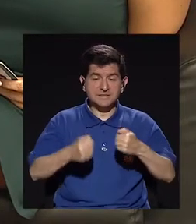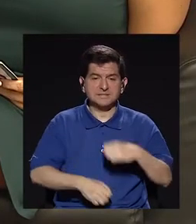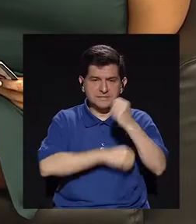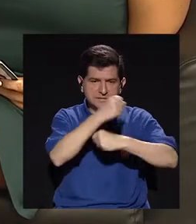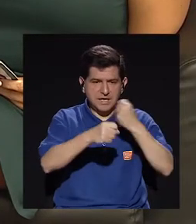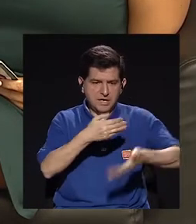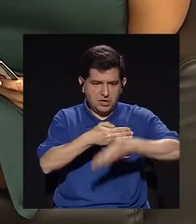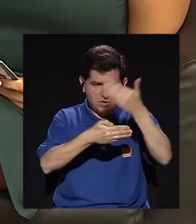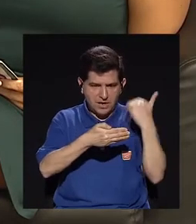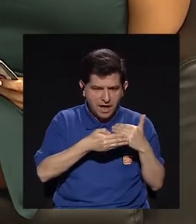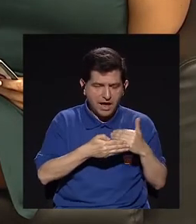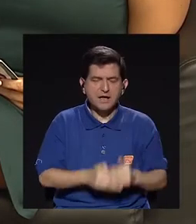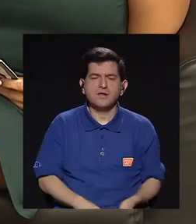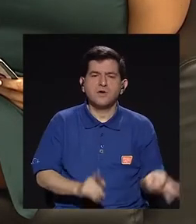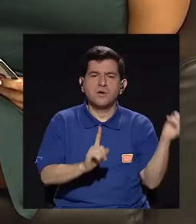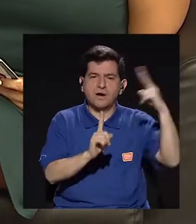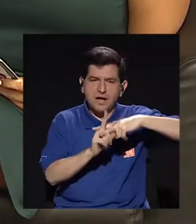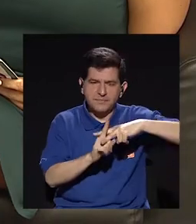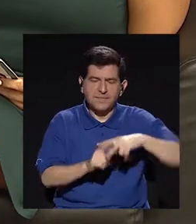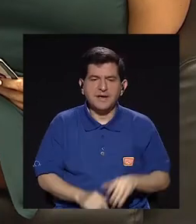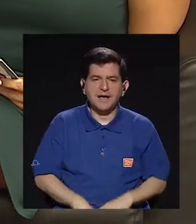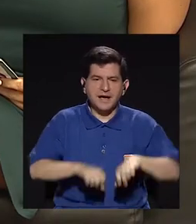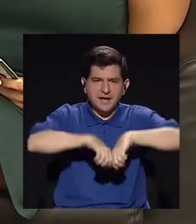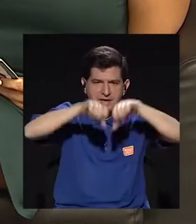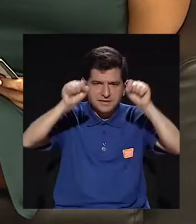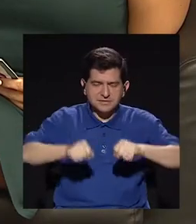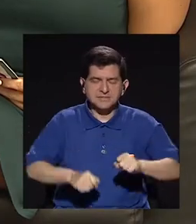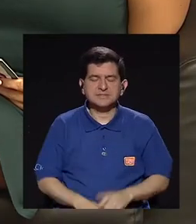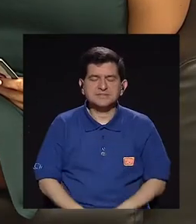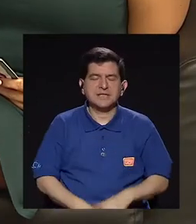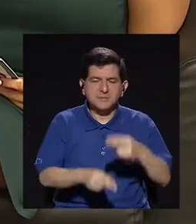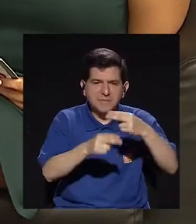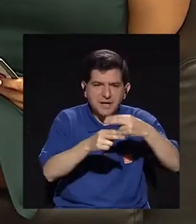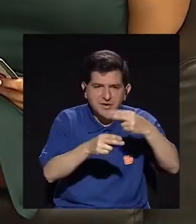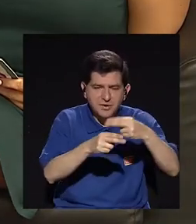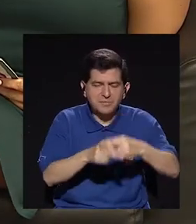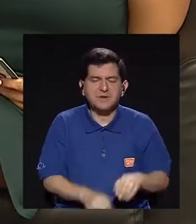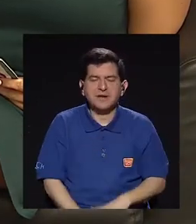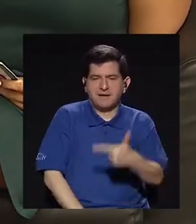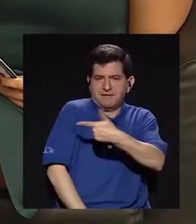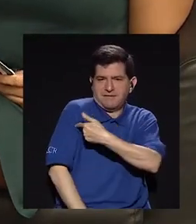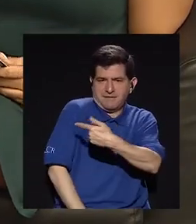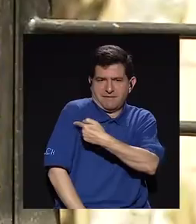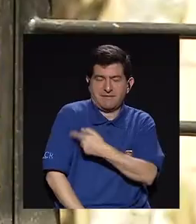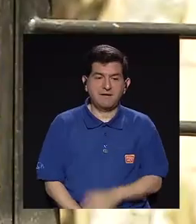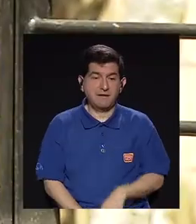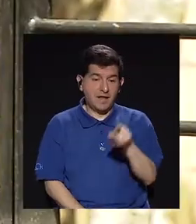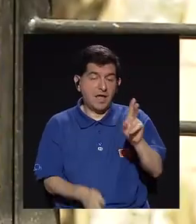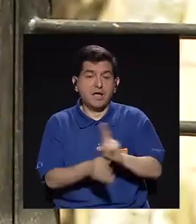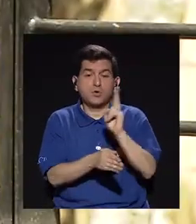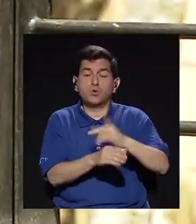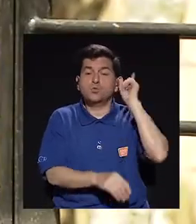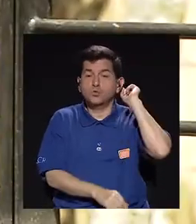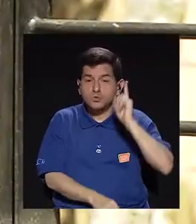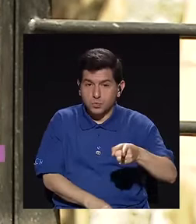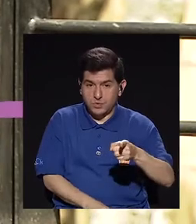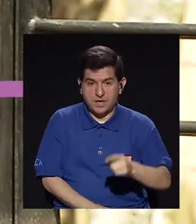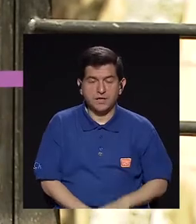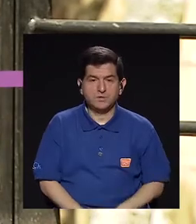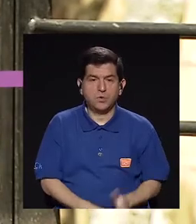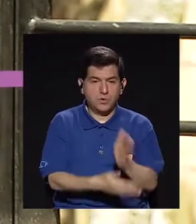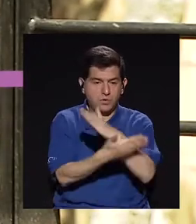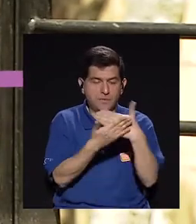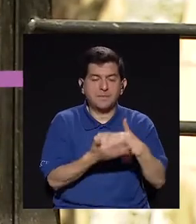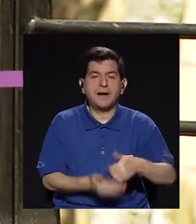desde el año pasado, se está implementando lo que se conoce como el Sistema Nominal de Vacunación, el Sinovac, que eso es de uso